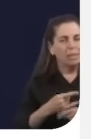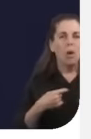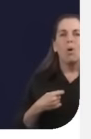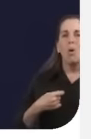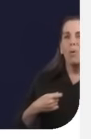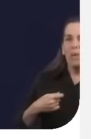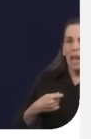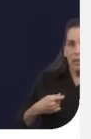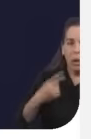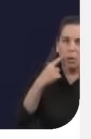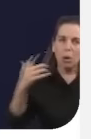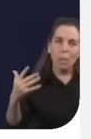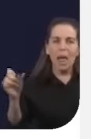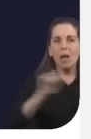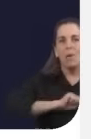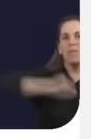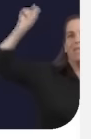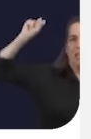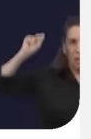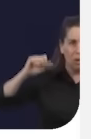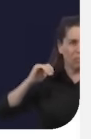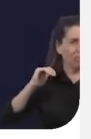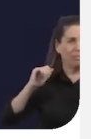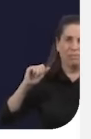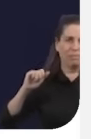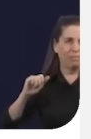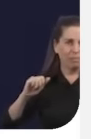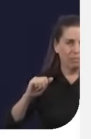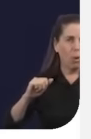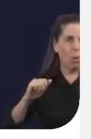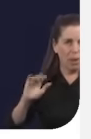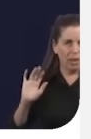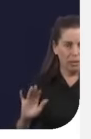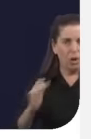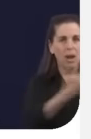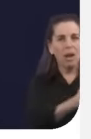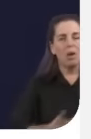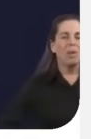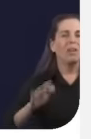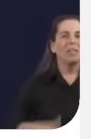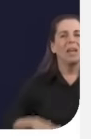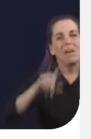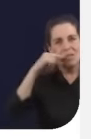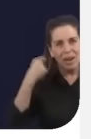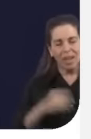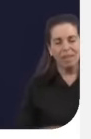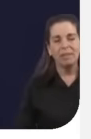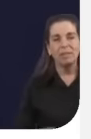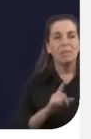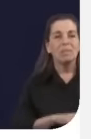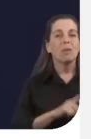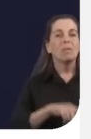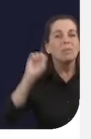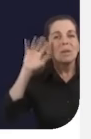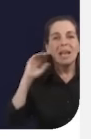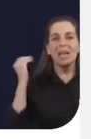adquisitivo durante la administración de Fernández Ni bien asumió el gobierno del presidente